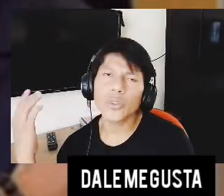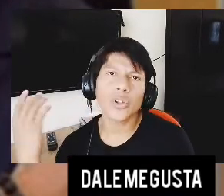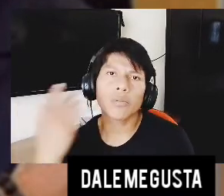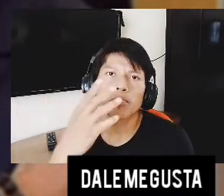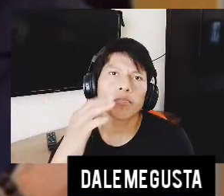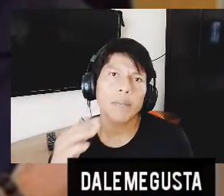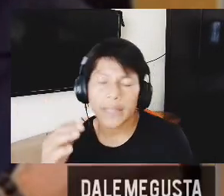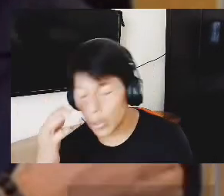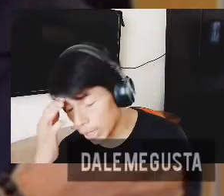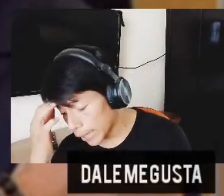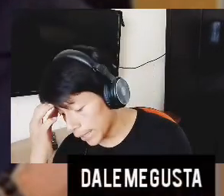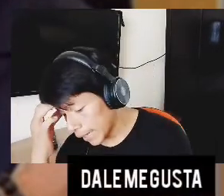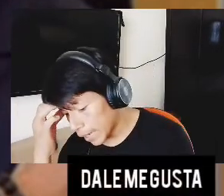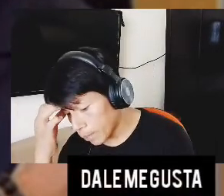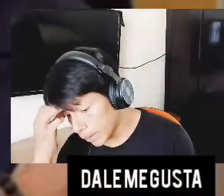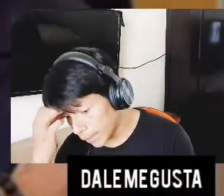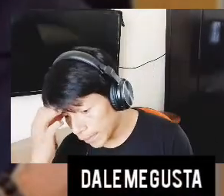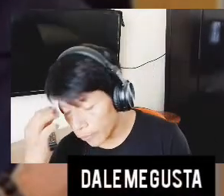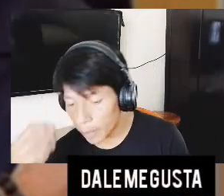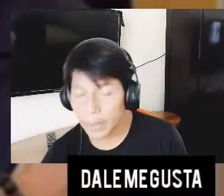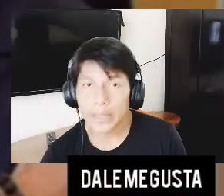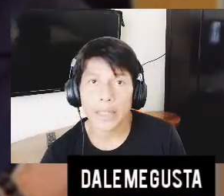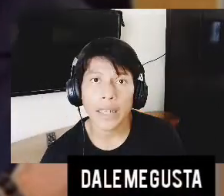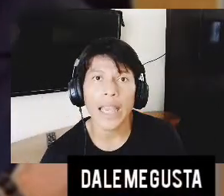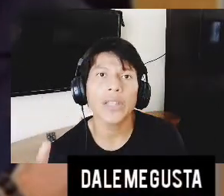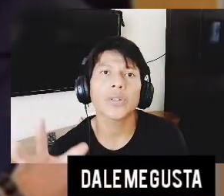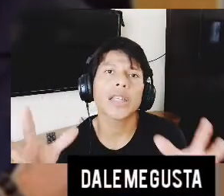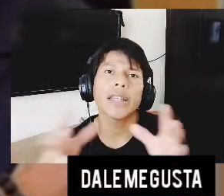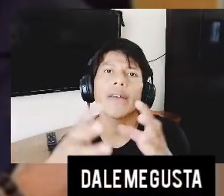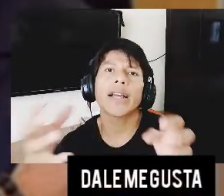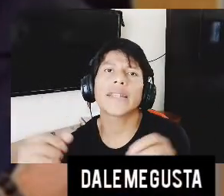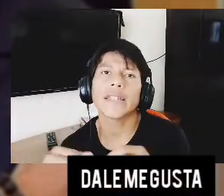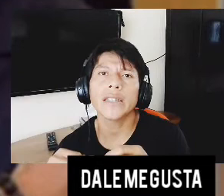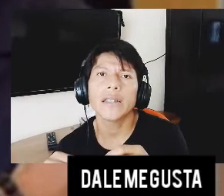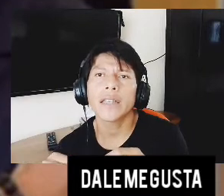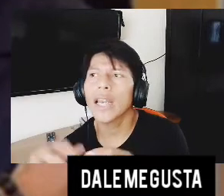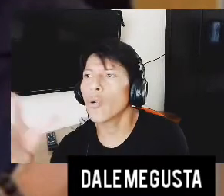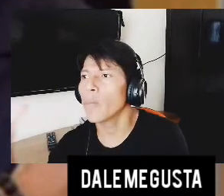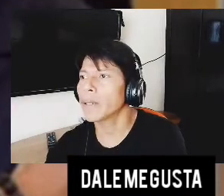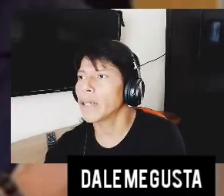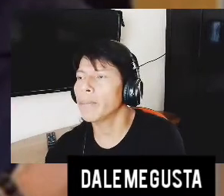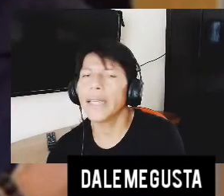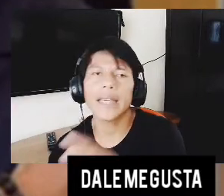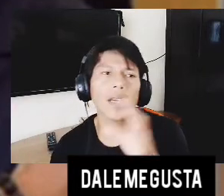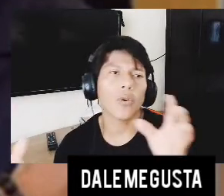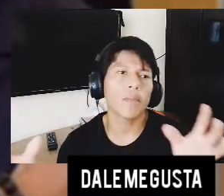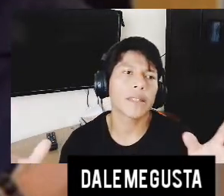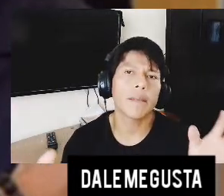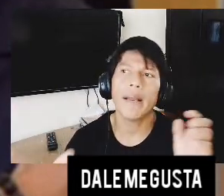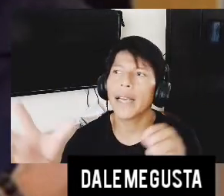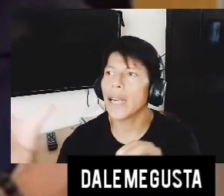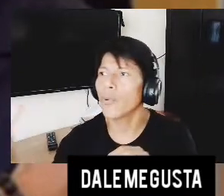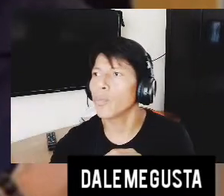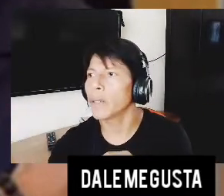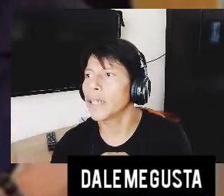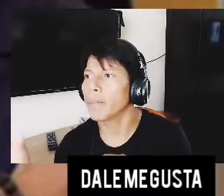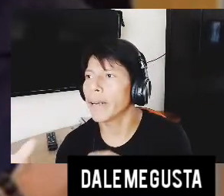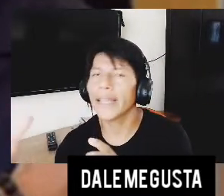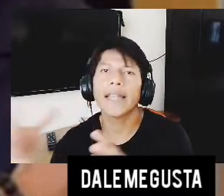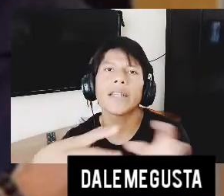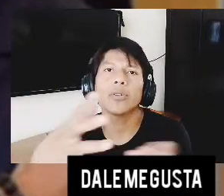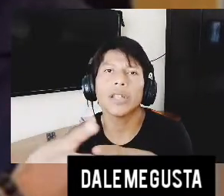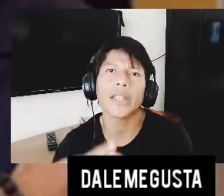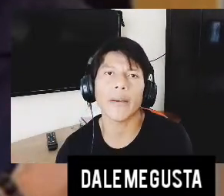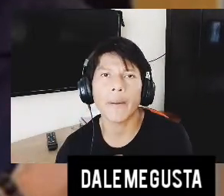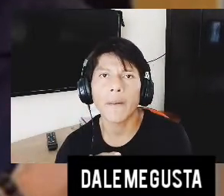en años pasados, antes de que el presidente fuera presidente, ellos se tiraban entre sí. Que la culpa es del PRI, que la culpa es del PAN, que la culpa es del